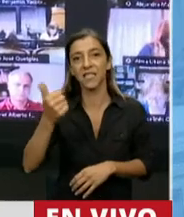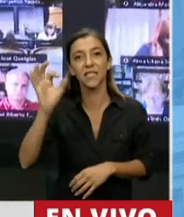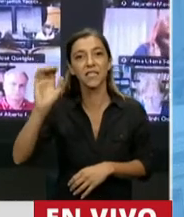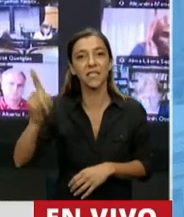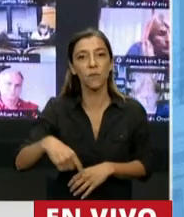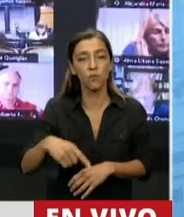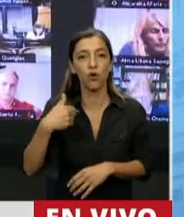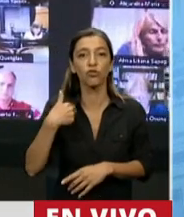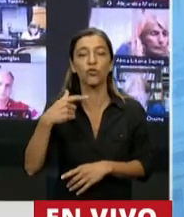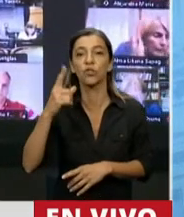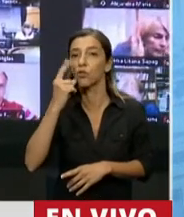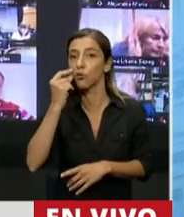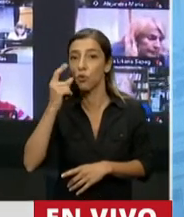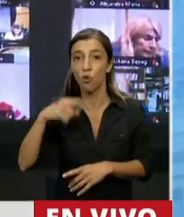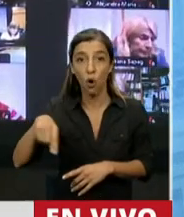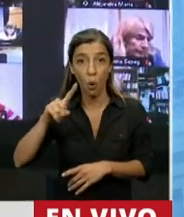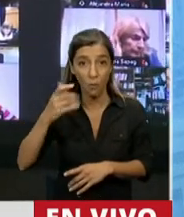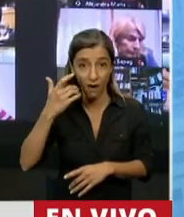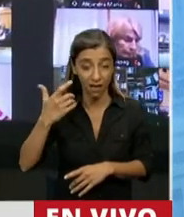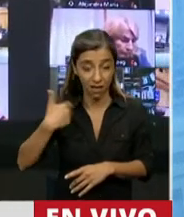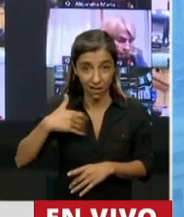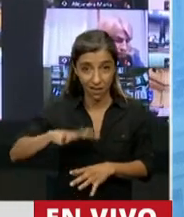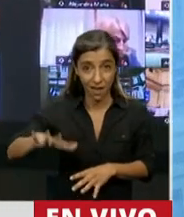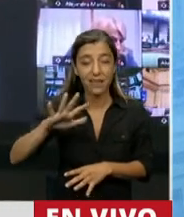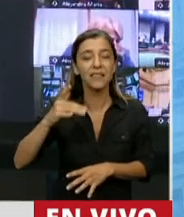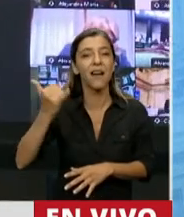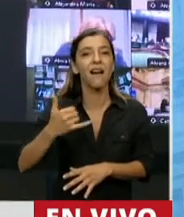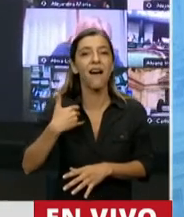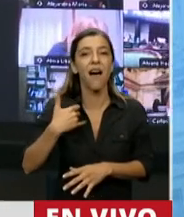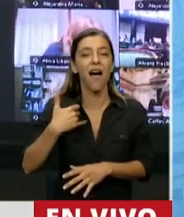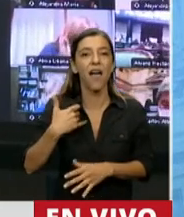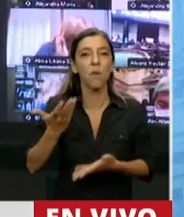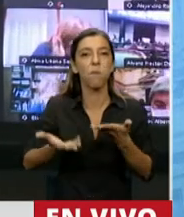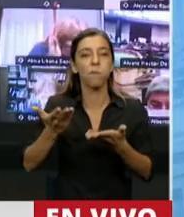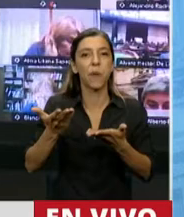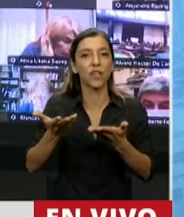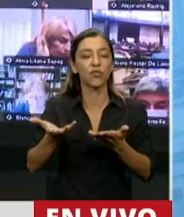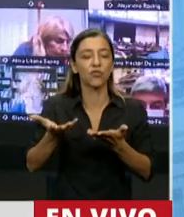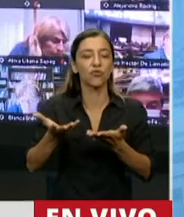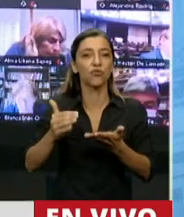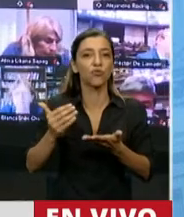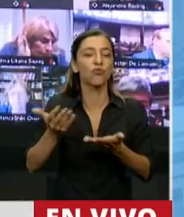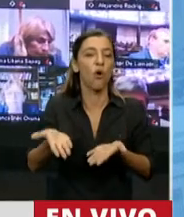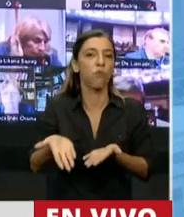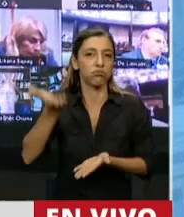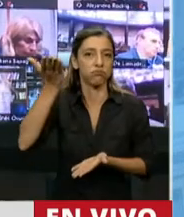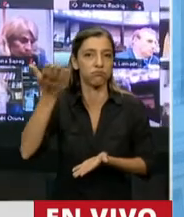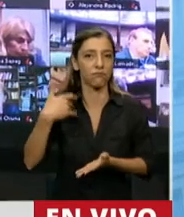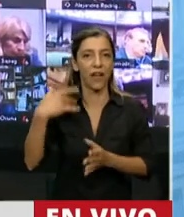de los hombres en la Argentina tiene sobrepeso de acuerdo a su talla y a su edad.